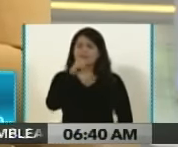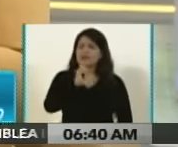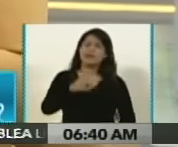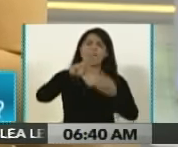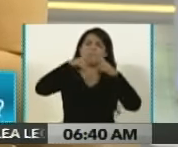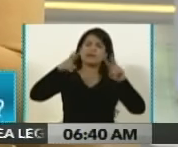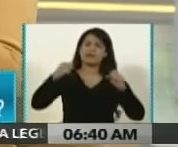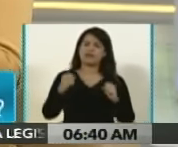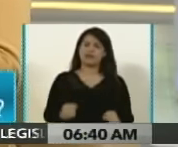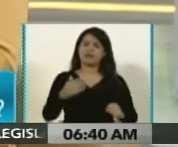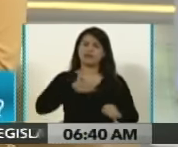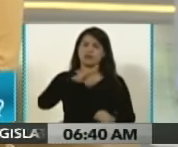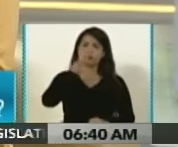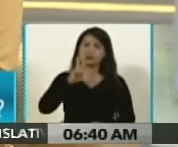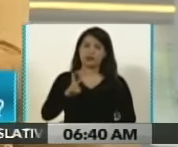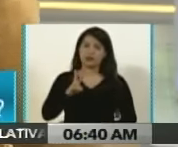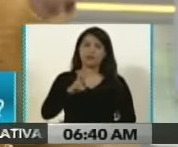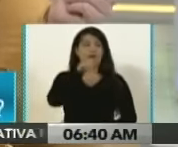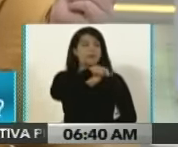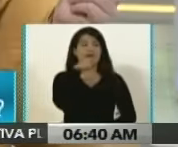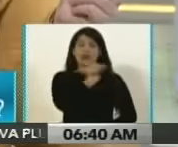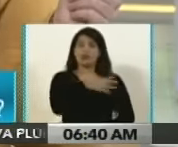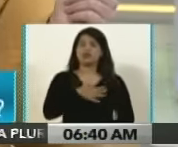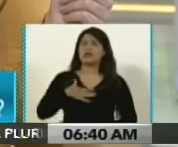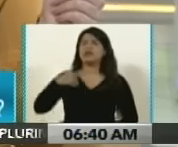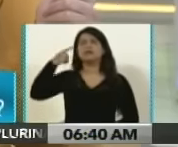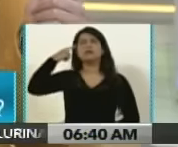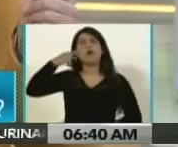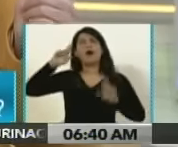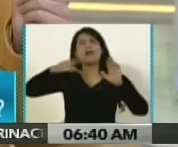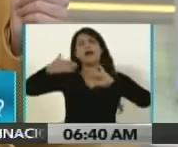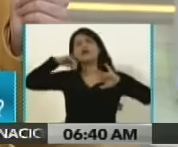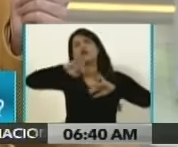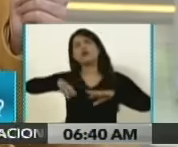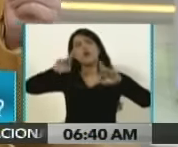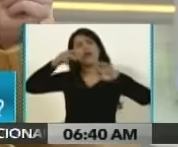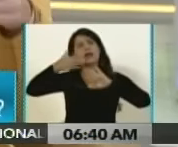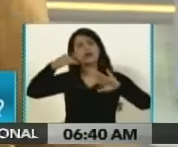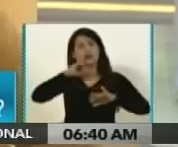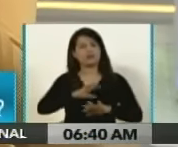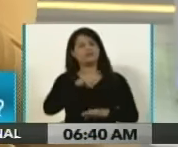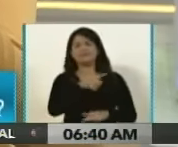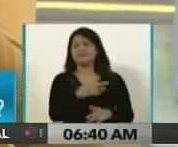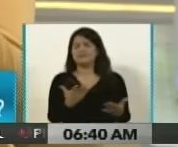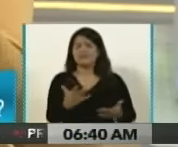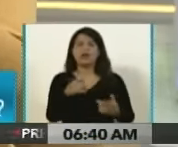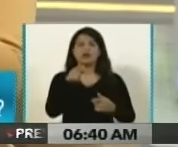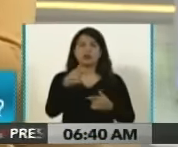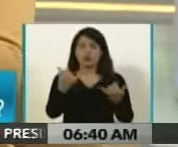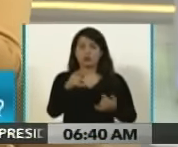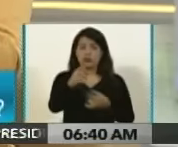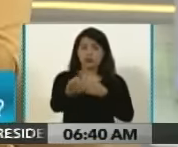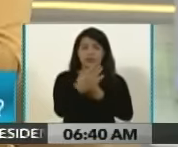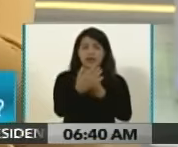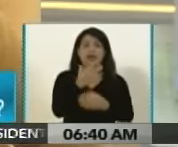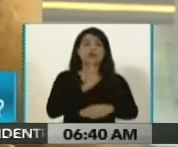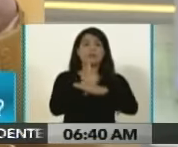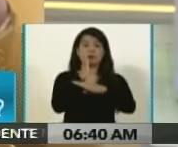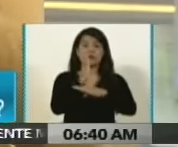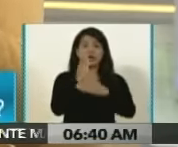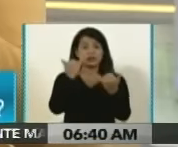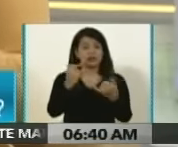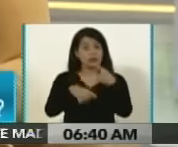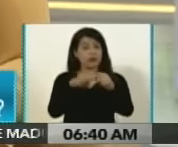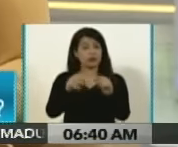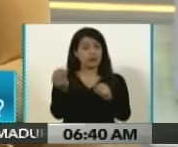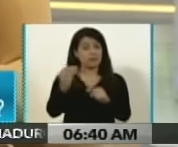estabilidad de nuestro país, quienes añoran todavía aquel punto fijismo que tanto daño le ha hecho al país. Los invitamos a que participen, nosotros vamos a ir a una pausa, pero